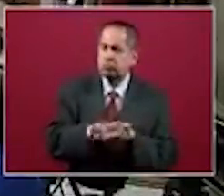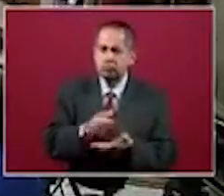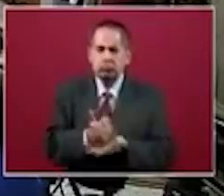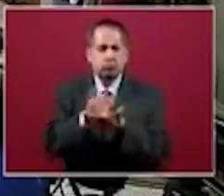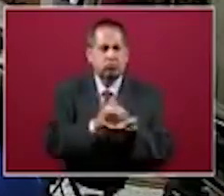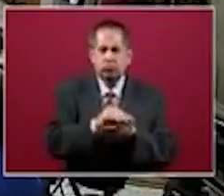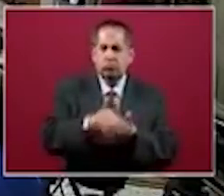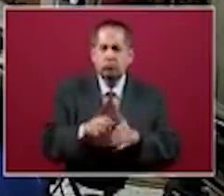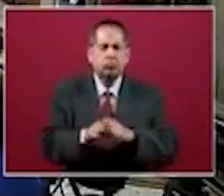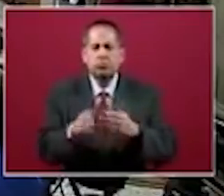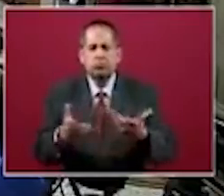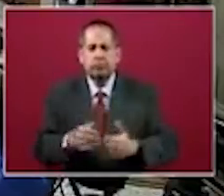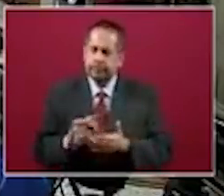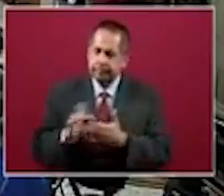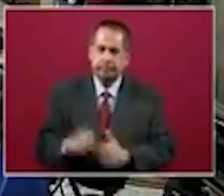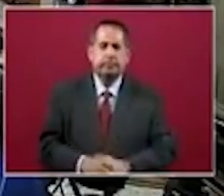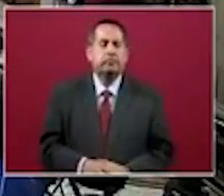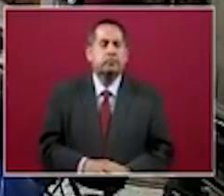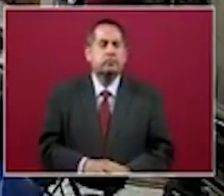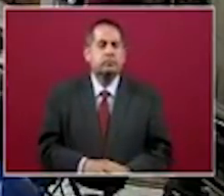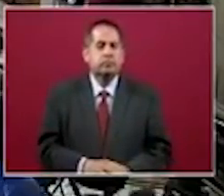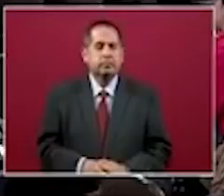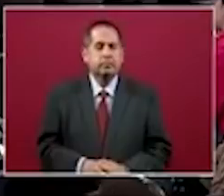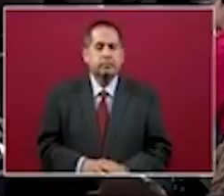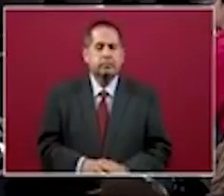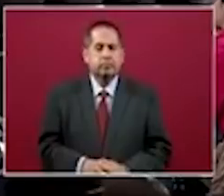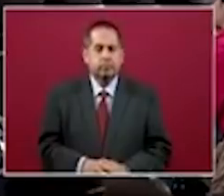siga invirtiendo en México. Gracias. Sí. Bueno, mire,